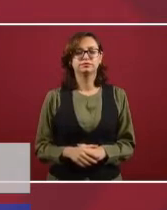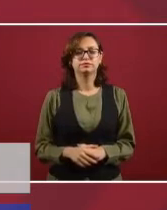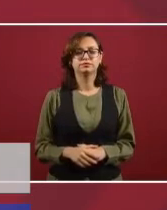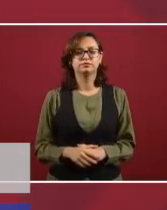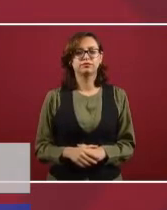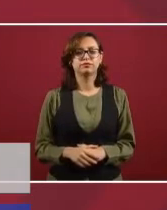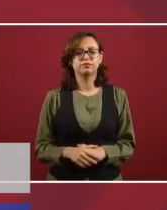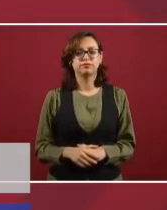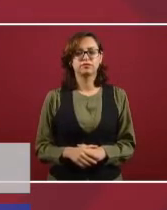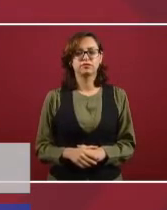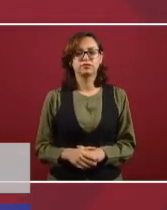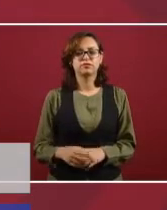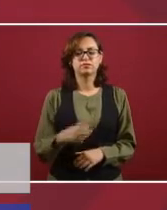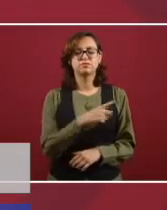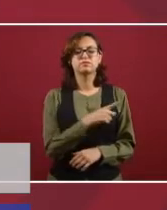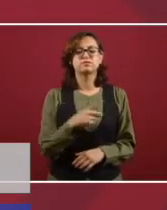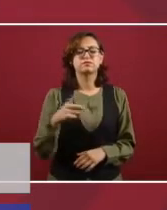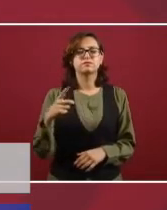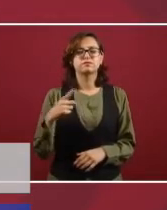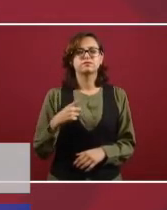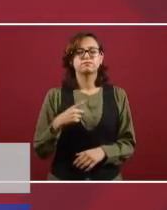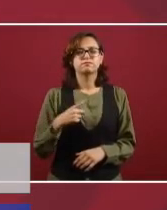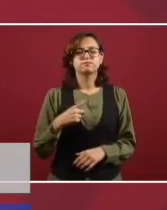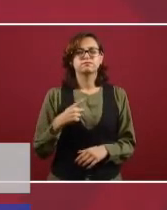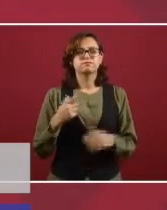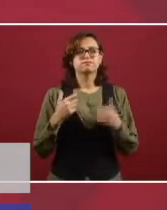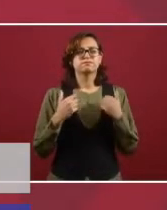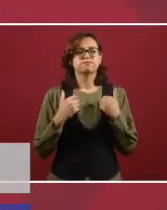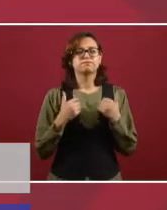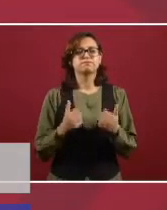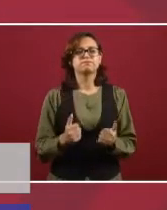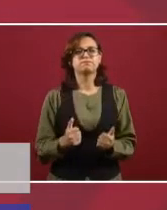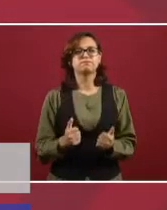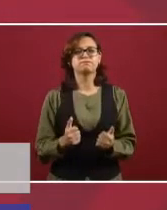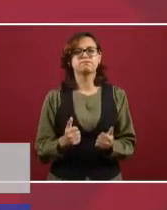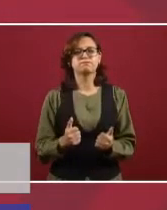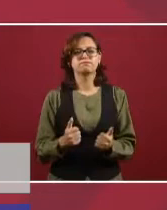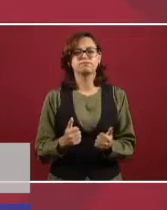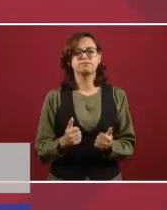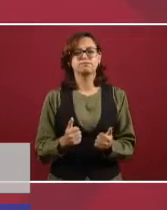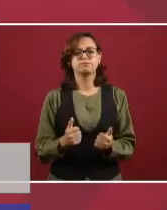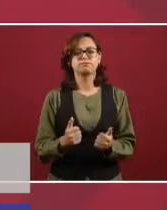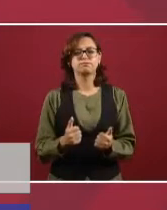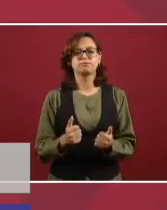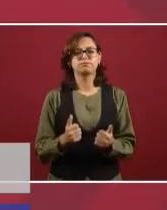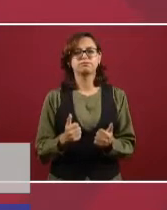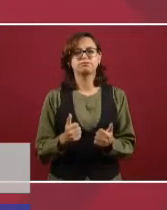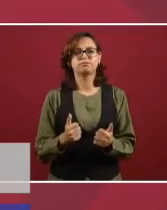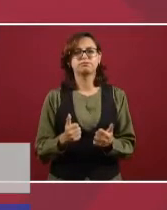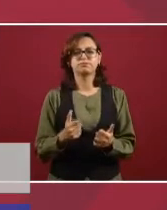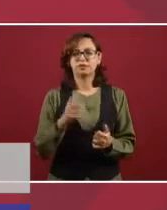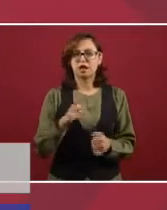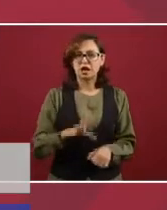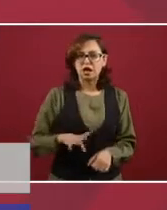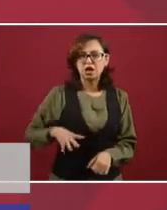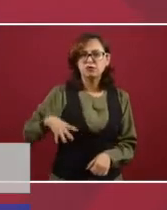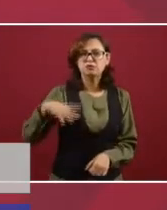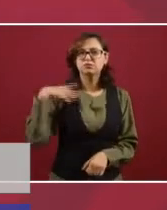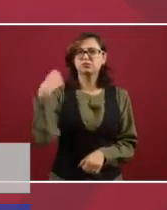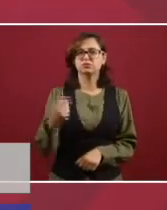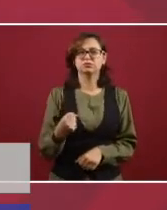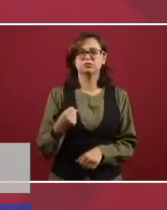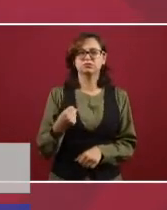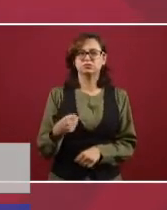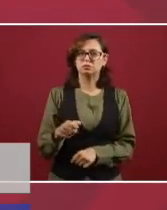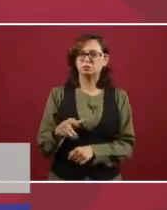1968. El uso de la fuerza no es una alternativa para la solución a problemas por falta de justicia y libertades. El uso de la fuerza en esta nueva etapa de